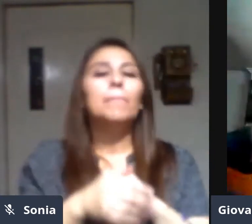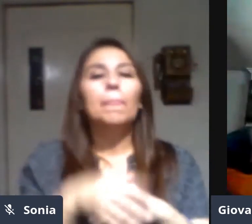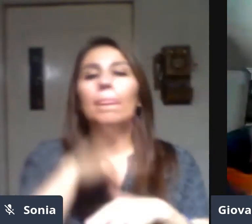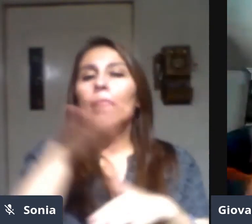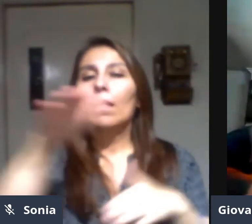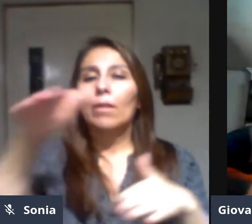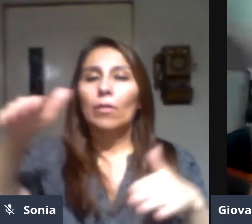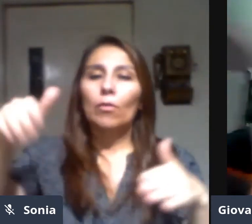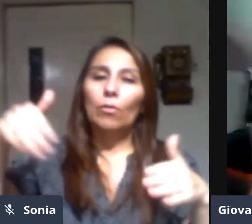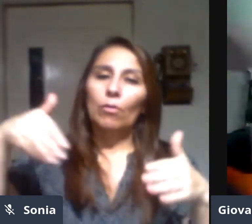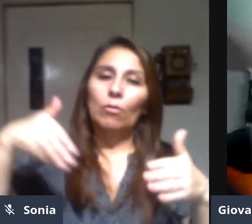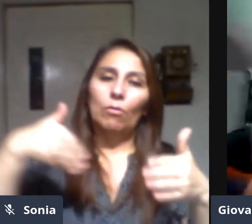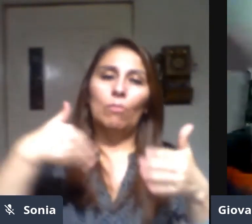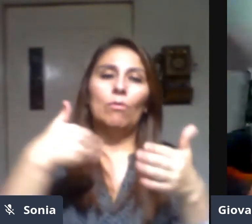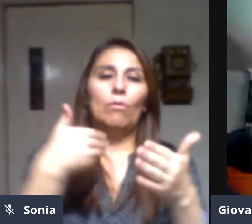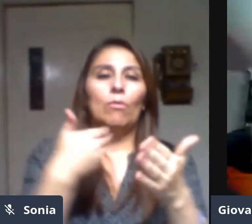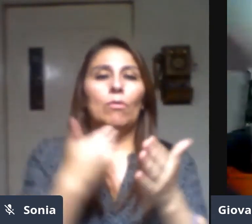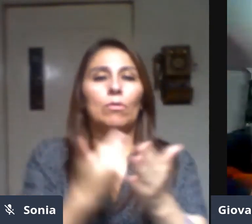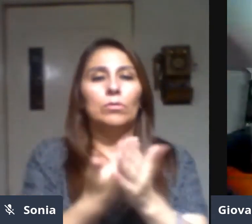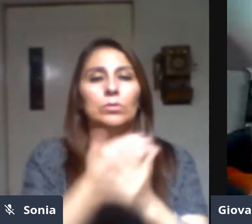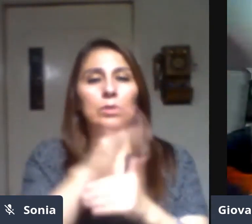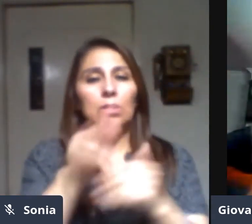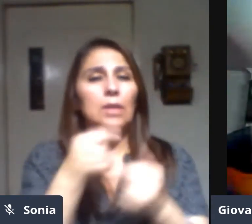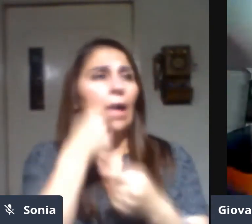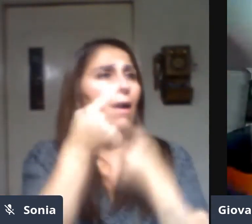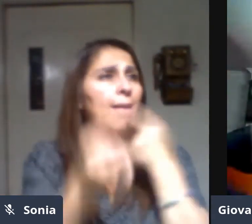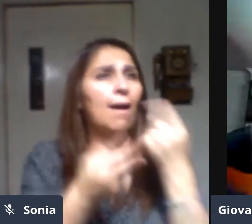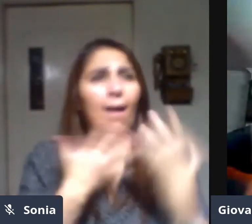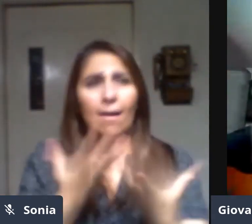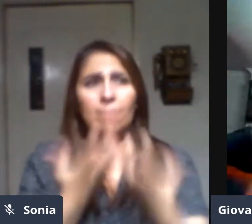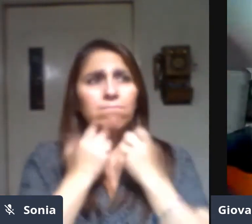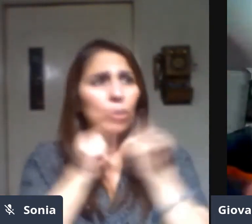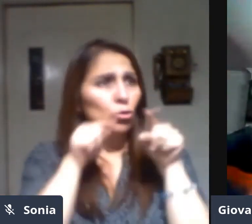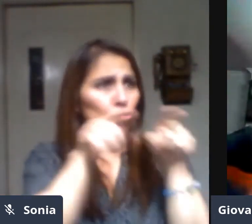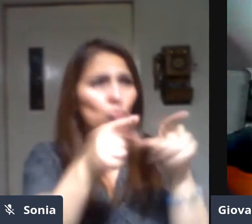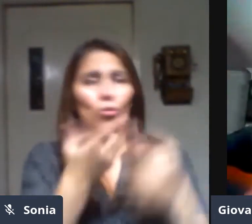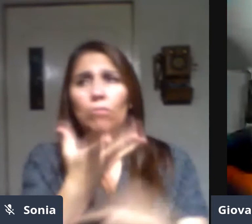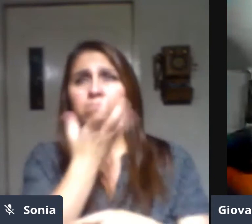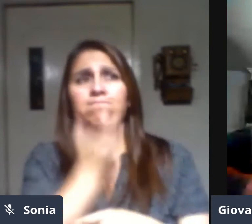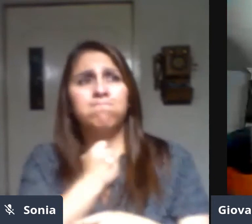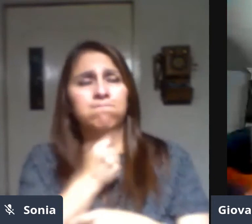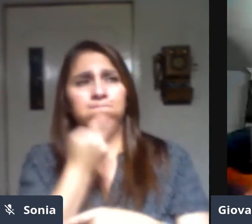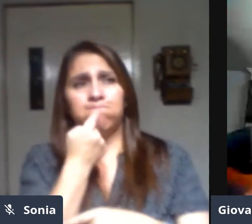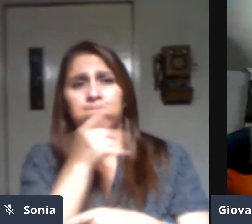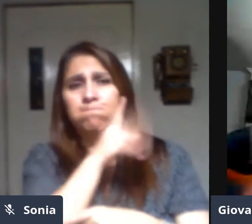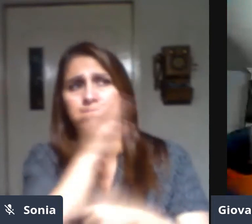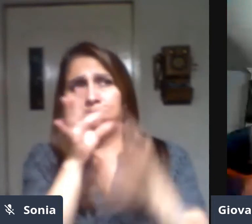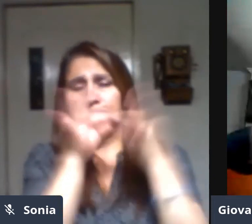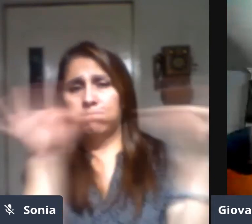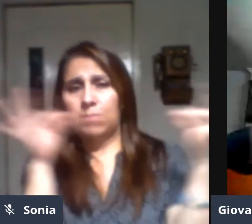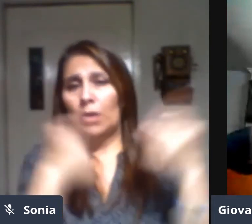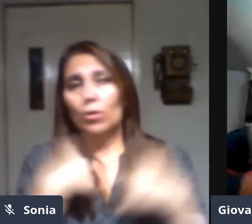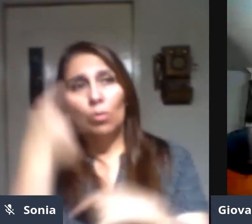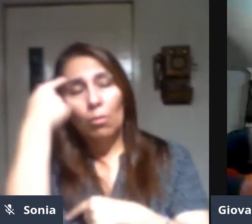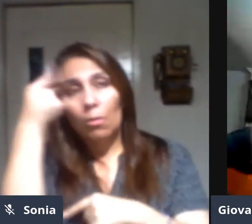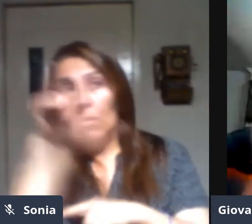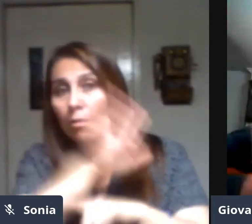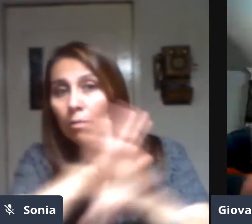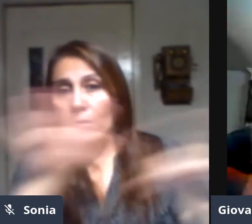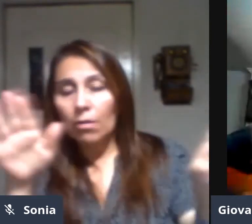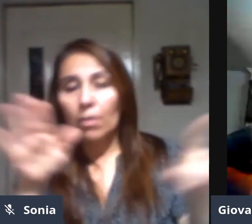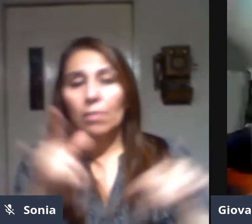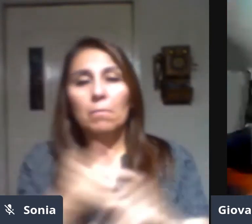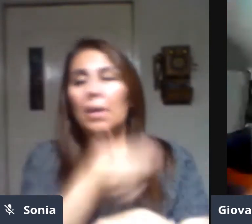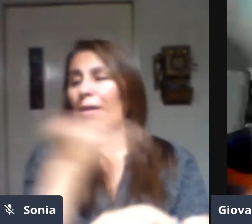no dices nada mejor no quiere estar mejor te